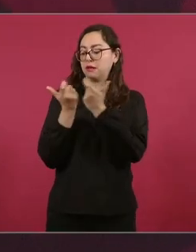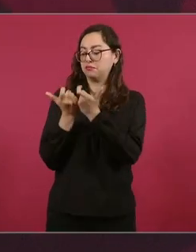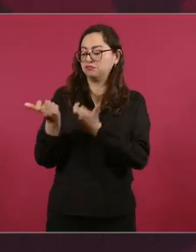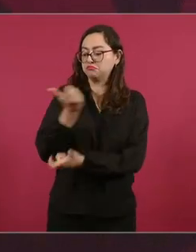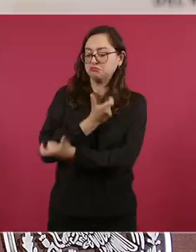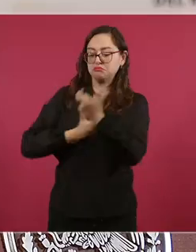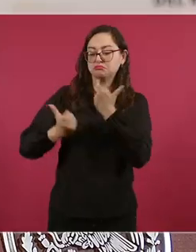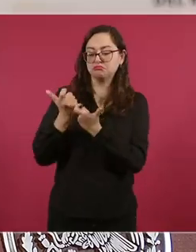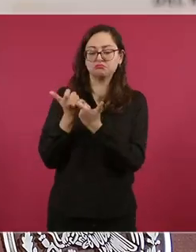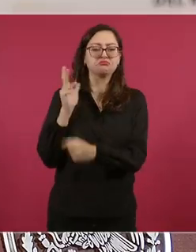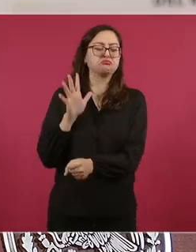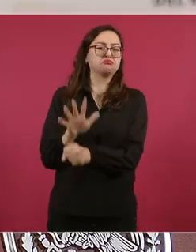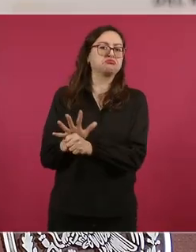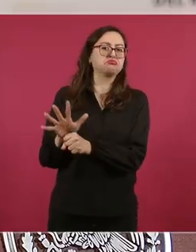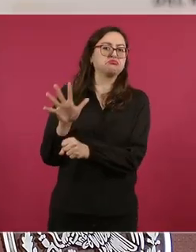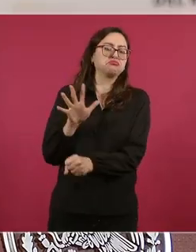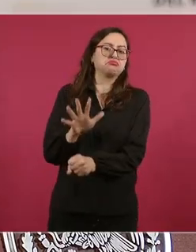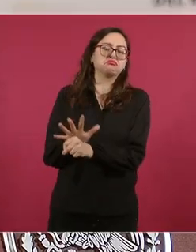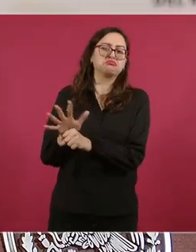en enero